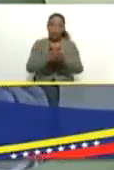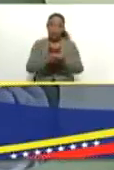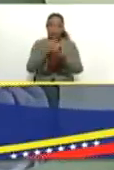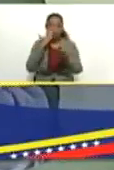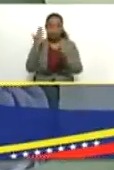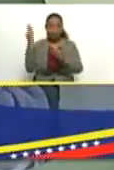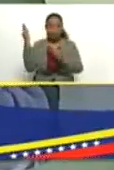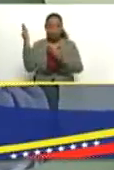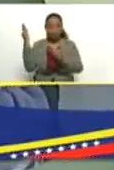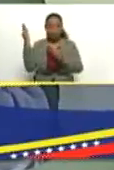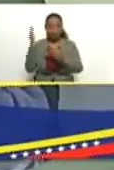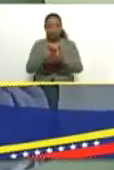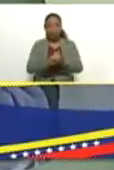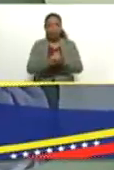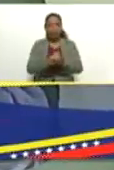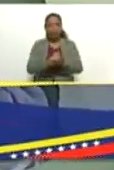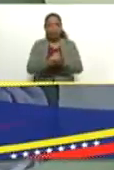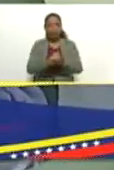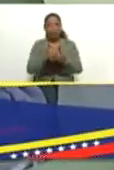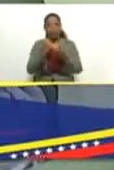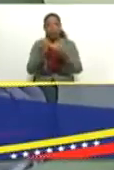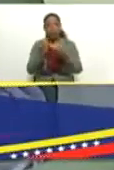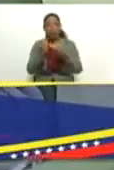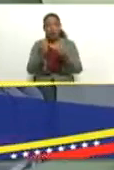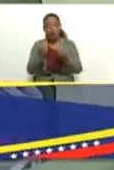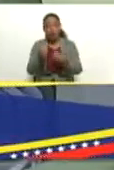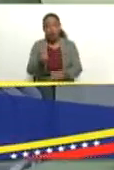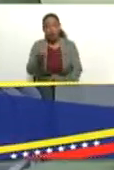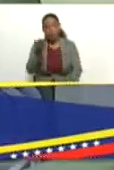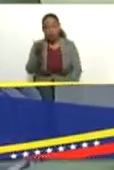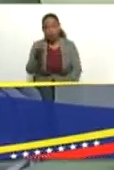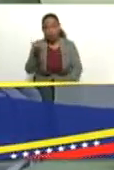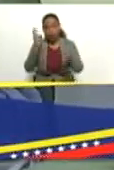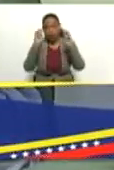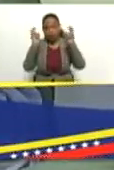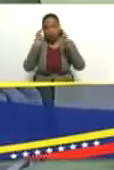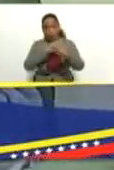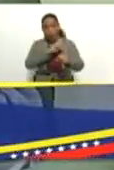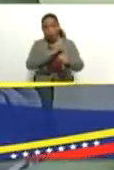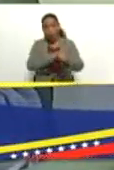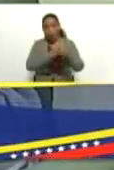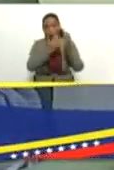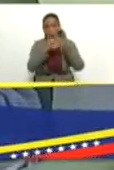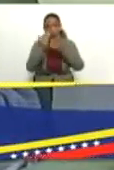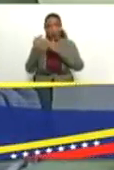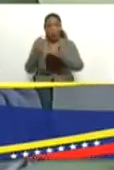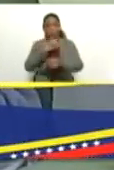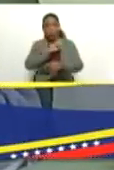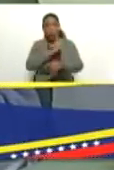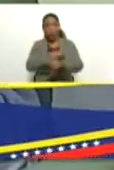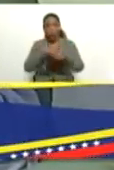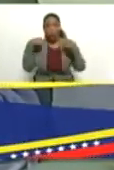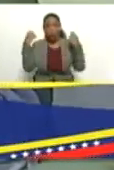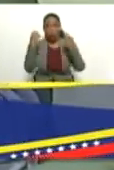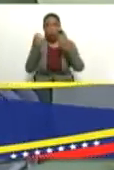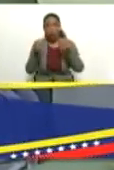compañero, es muy importante el tema del poder comunal, del poder popular, muy